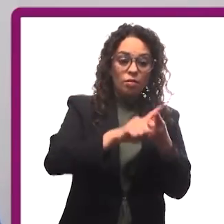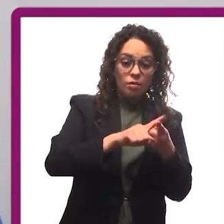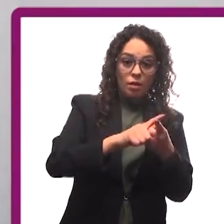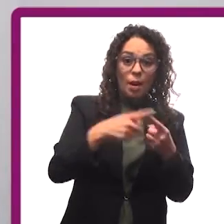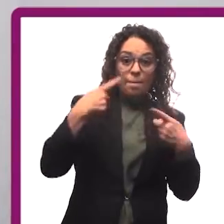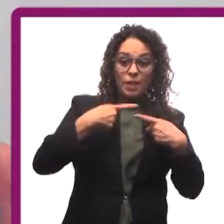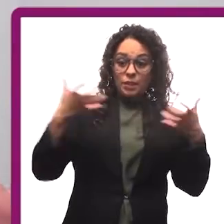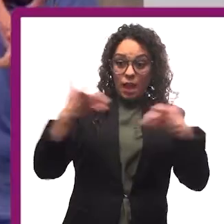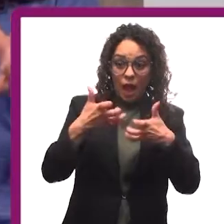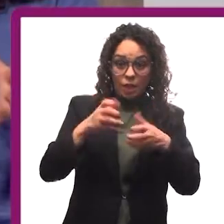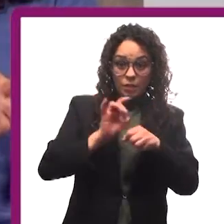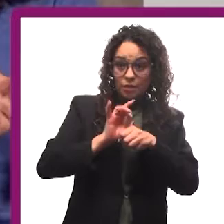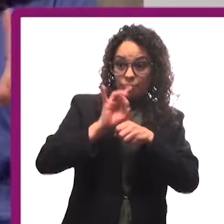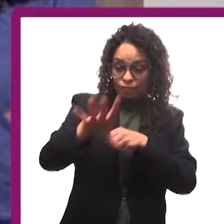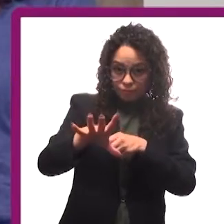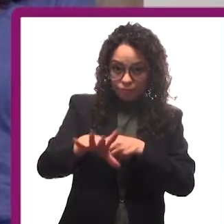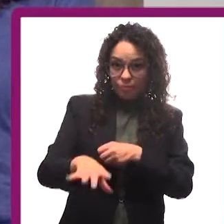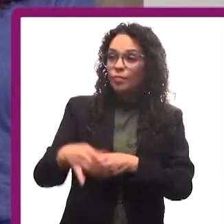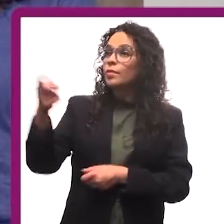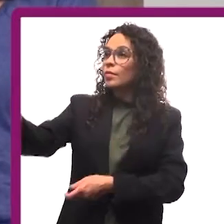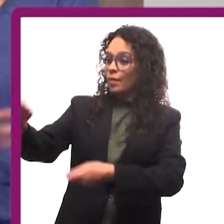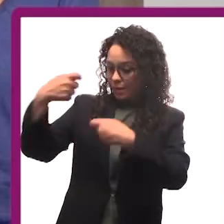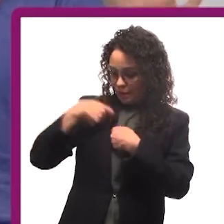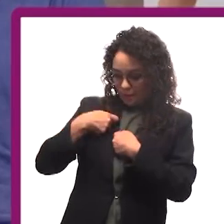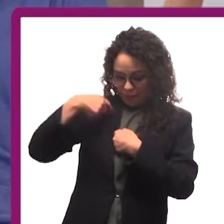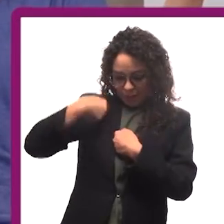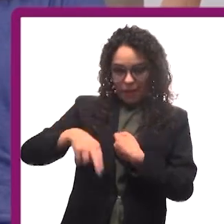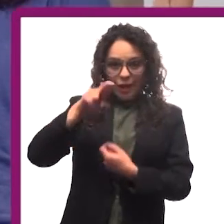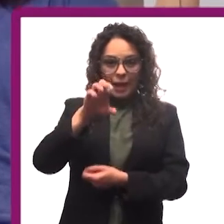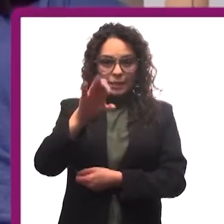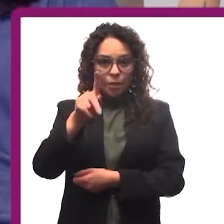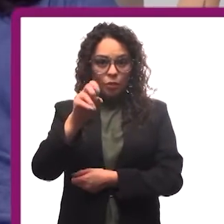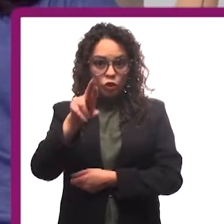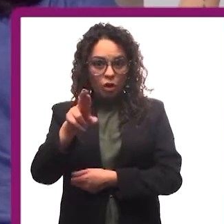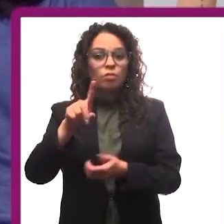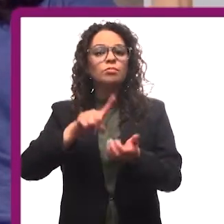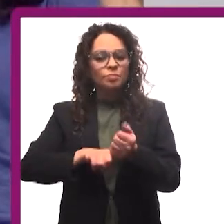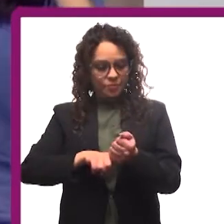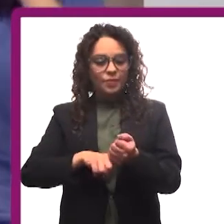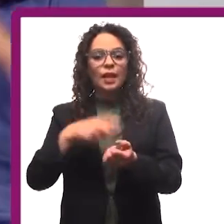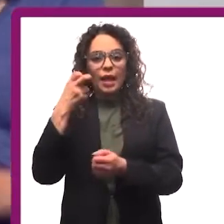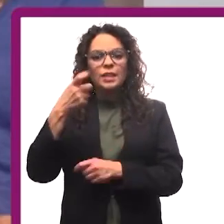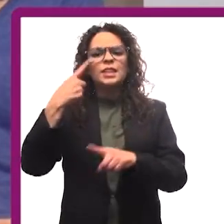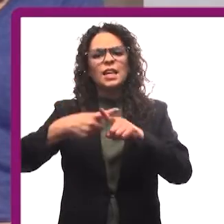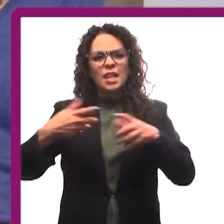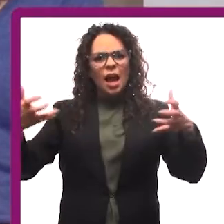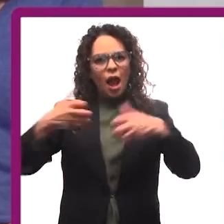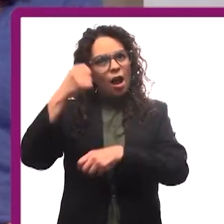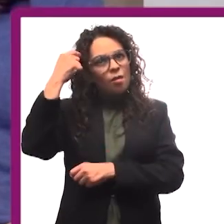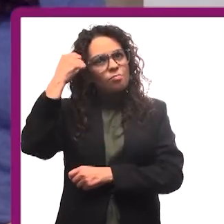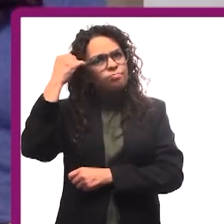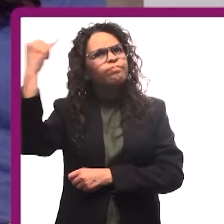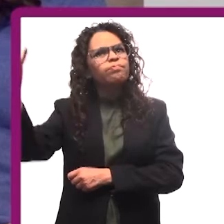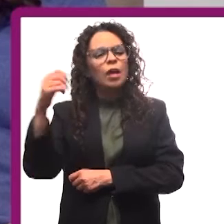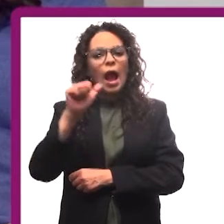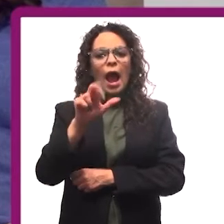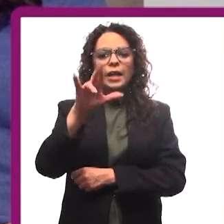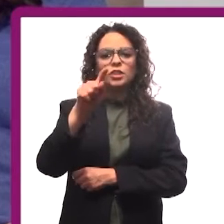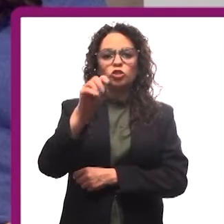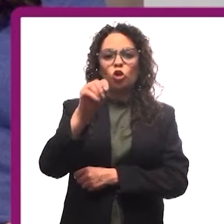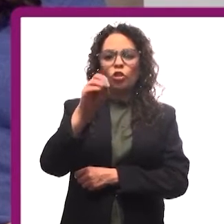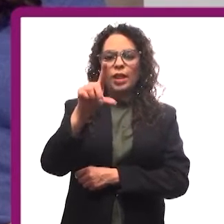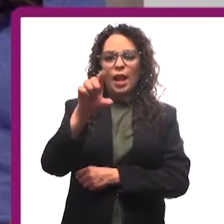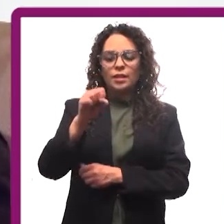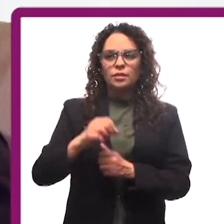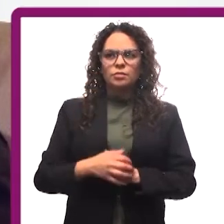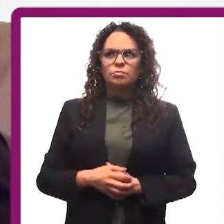dan cuenta es una reinterpretación de las palabras del gran sabio y muy bien parecido a Aristóteles. Oye, pero entonces el ruido